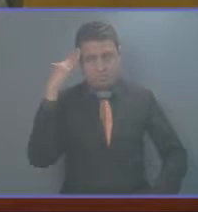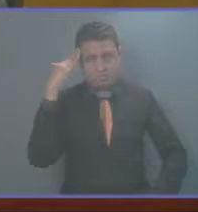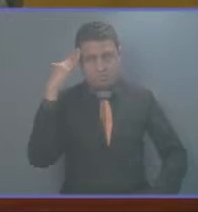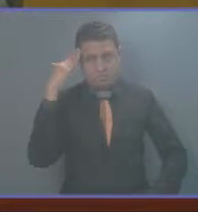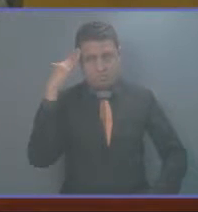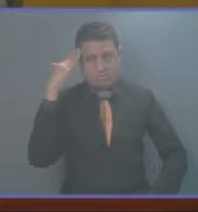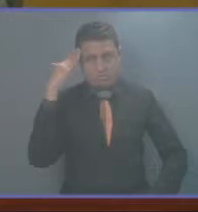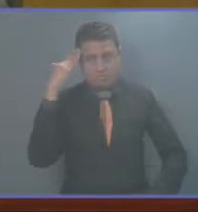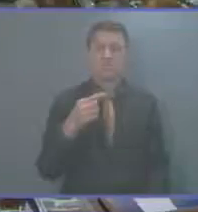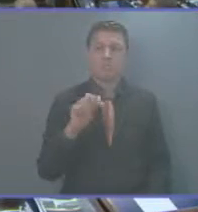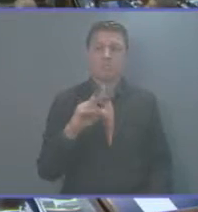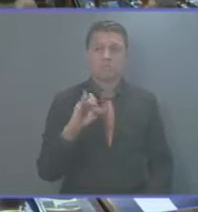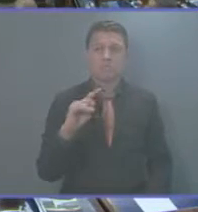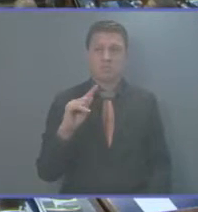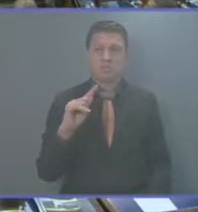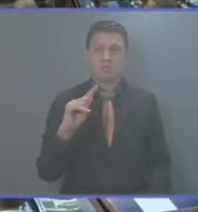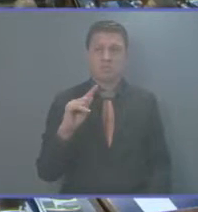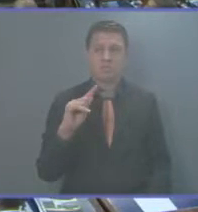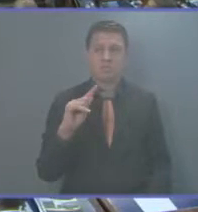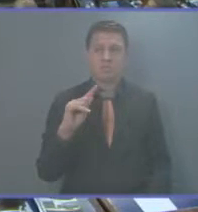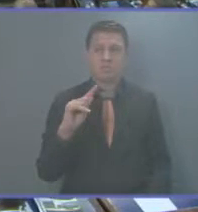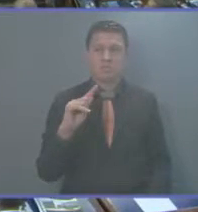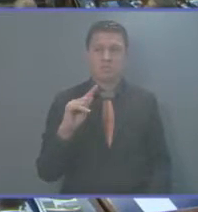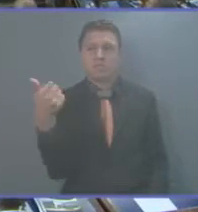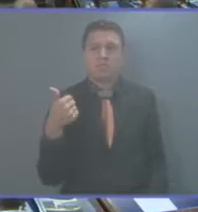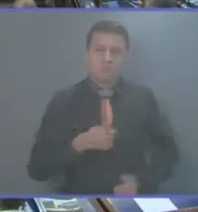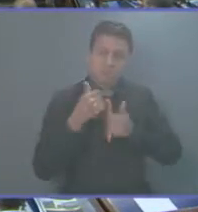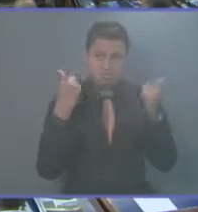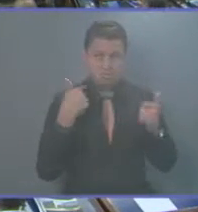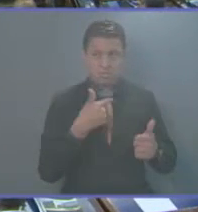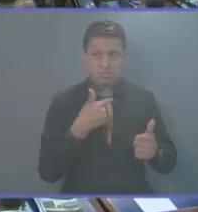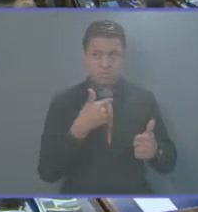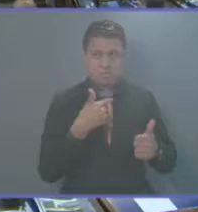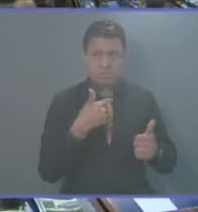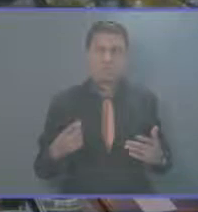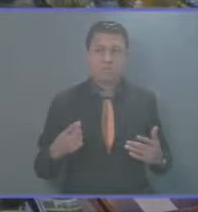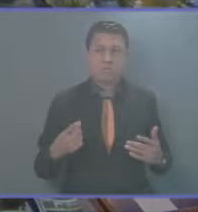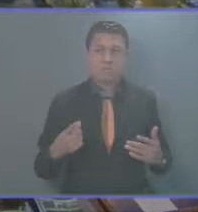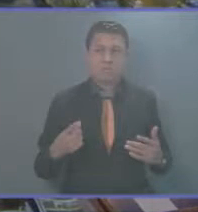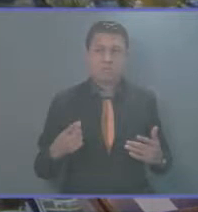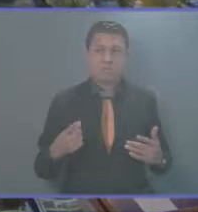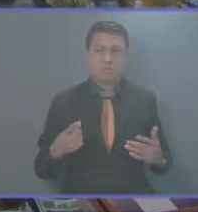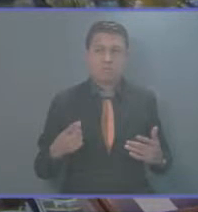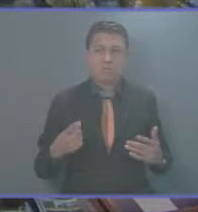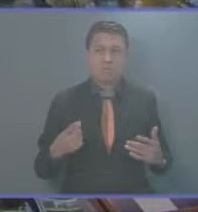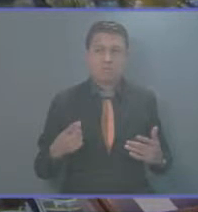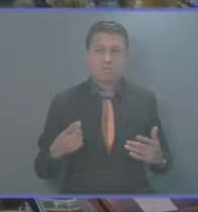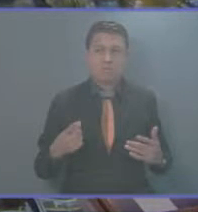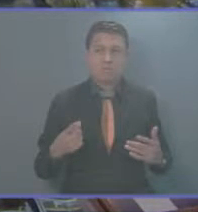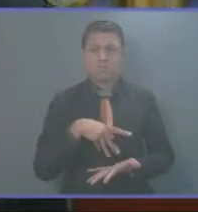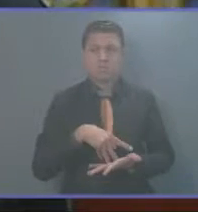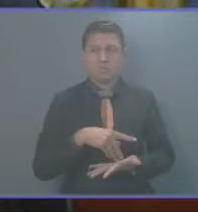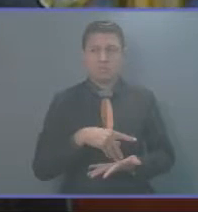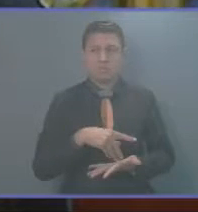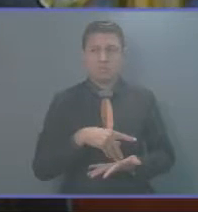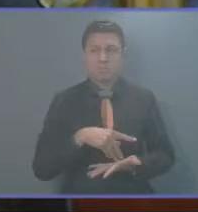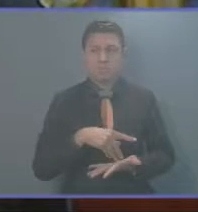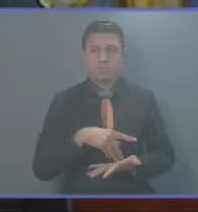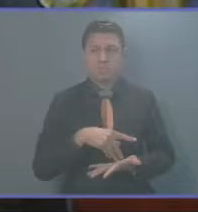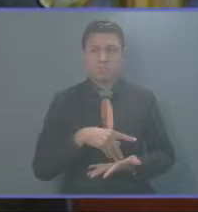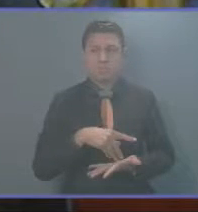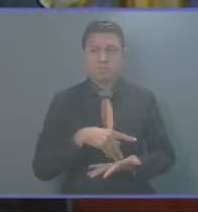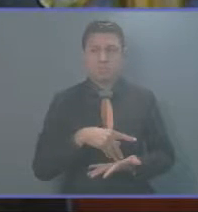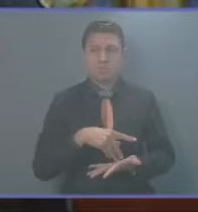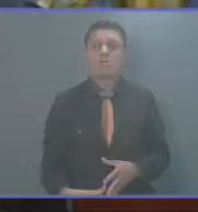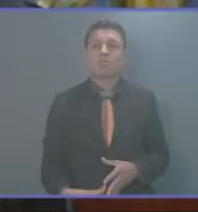diputada Margarita Escobar. Muy buenos días, señor presidente, colegas diputados y diputadas, pueblo salvadoreño.